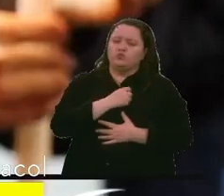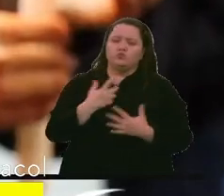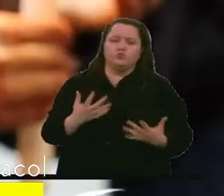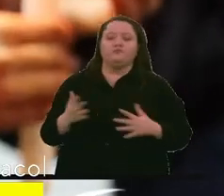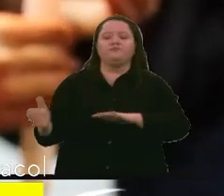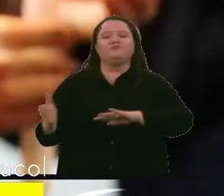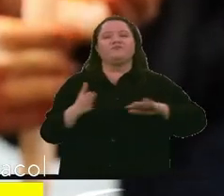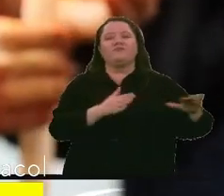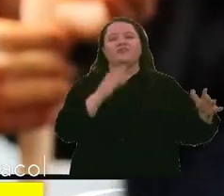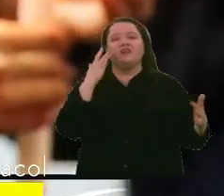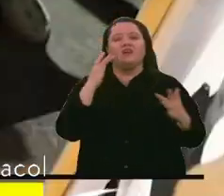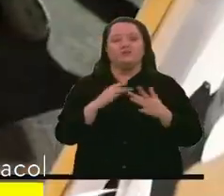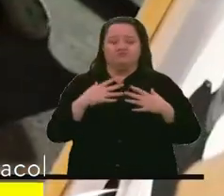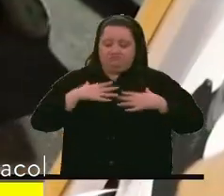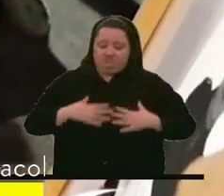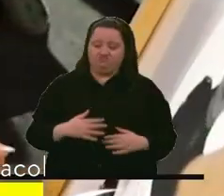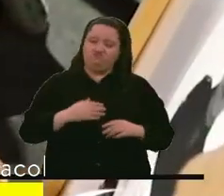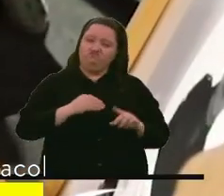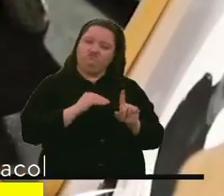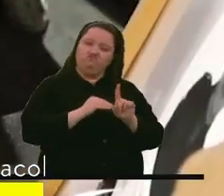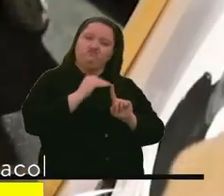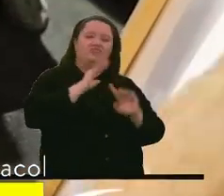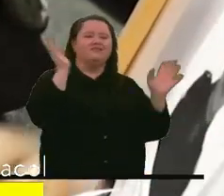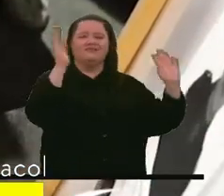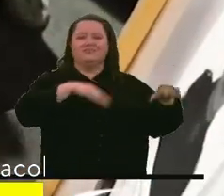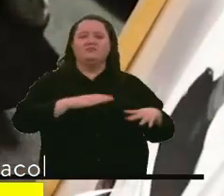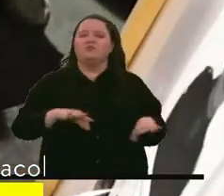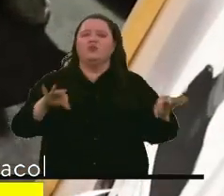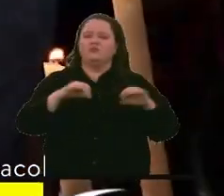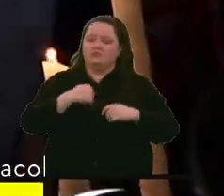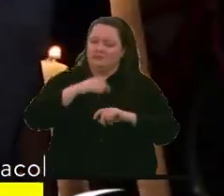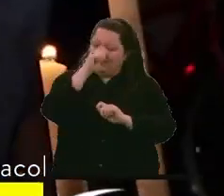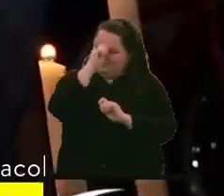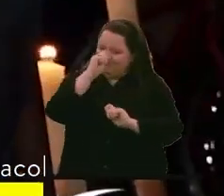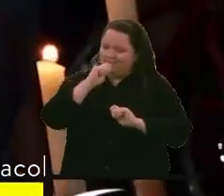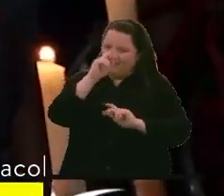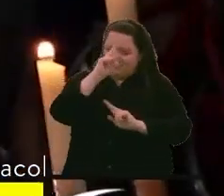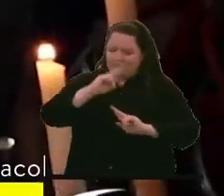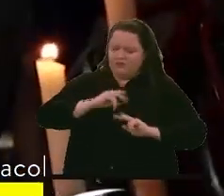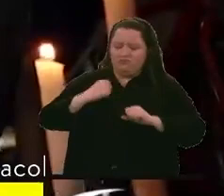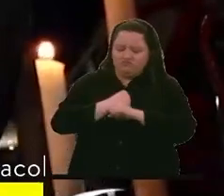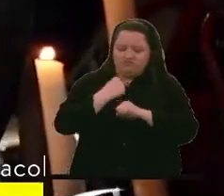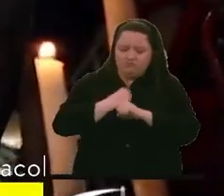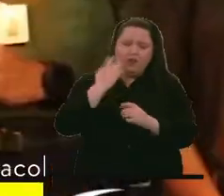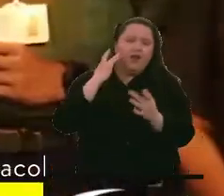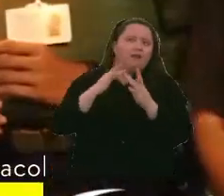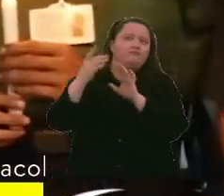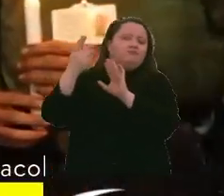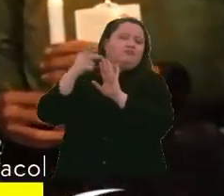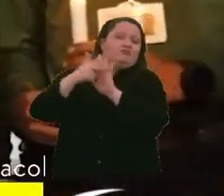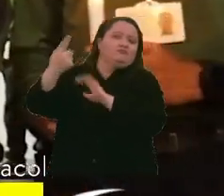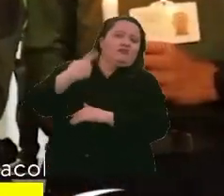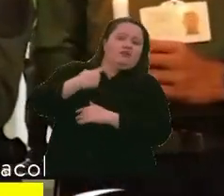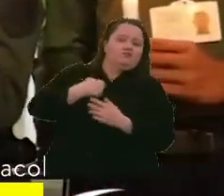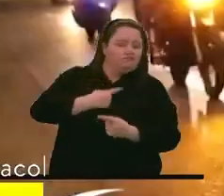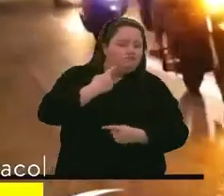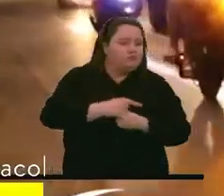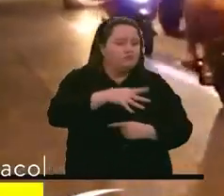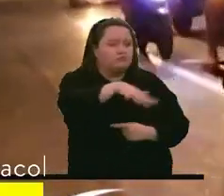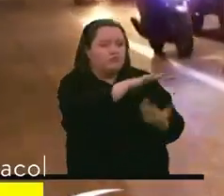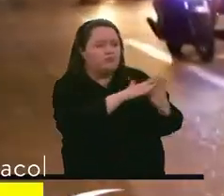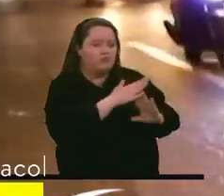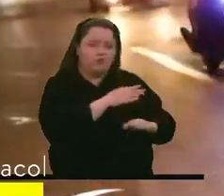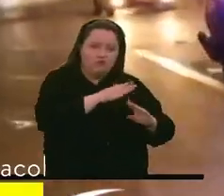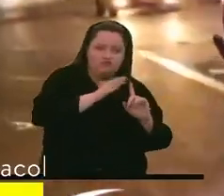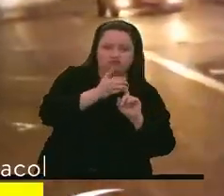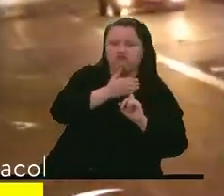Más que un grado o un uniforme, son seres humanos que piden respeto por sus labores constitucionales que tienen que cumplir para proteger a las comunidades.